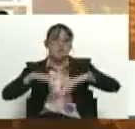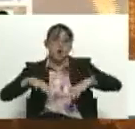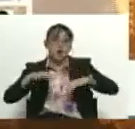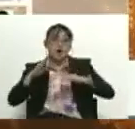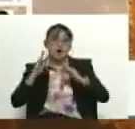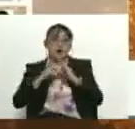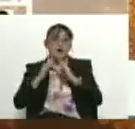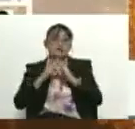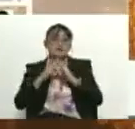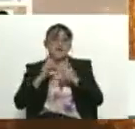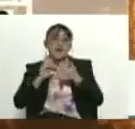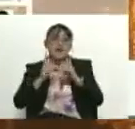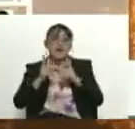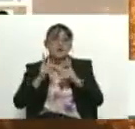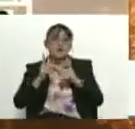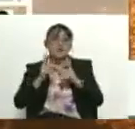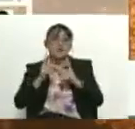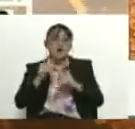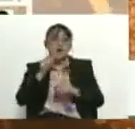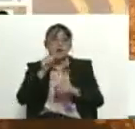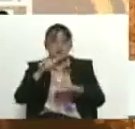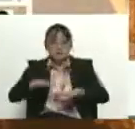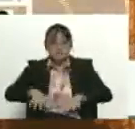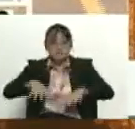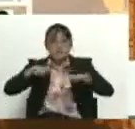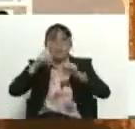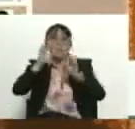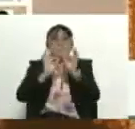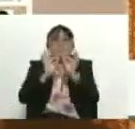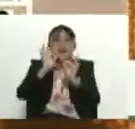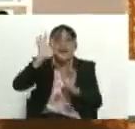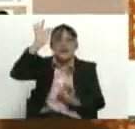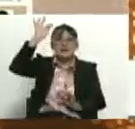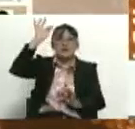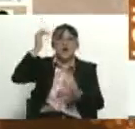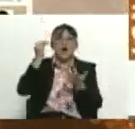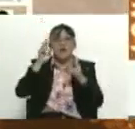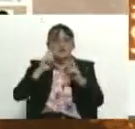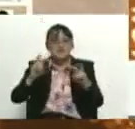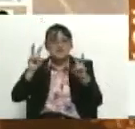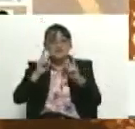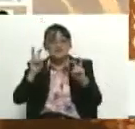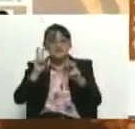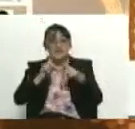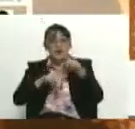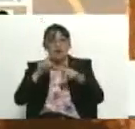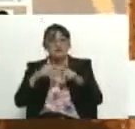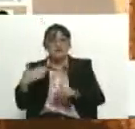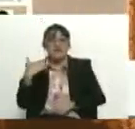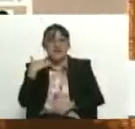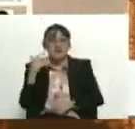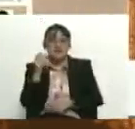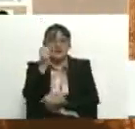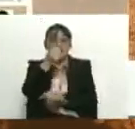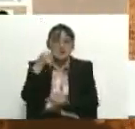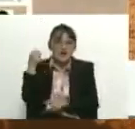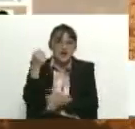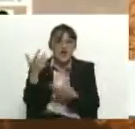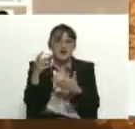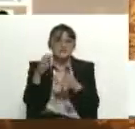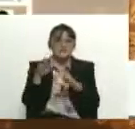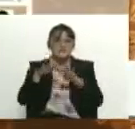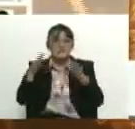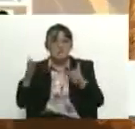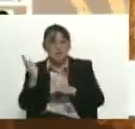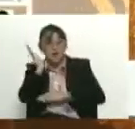el agua le lleva casi un metro y Ahí estamos haciendo una revisión de muebles y enseres también correspondientes a esta comunidad en